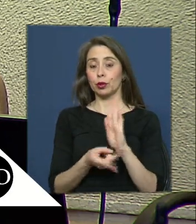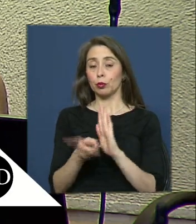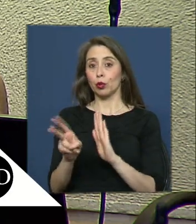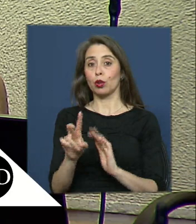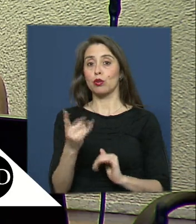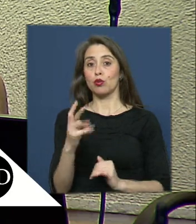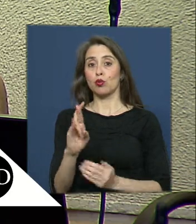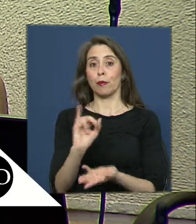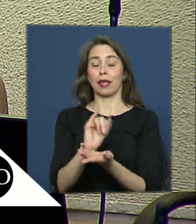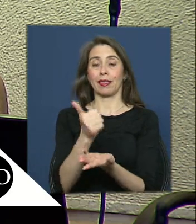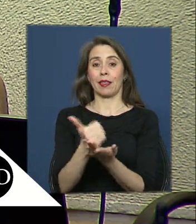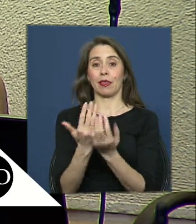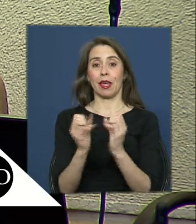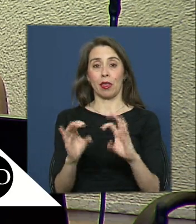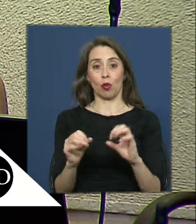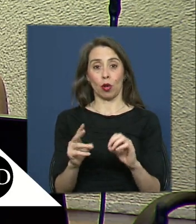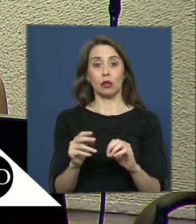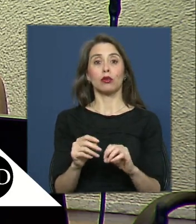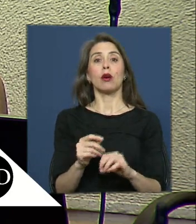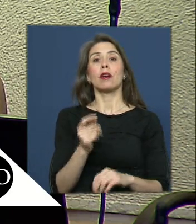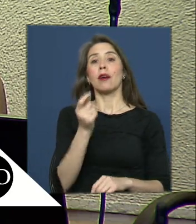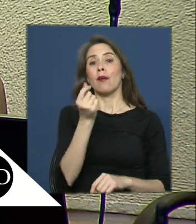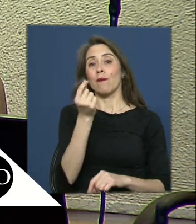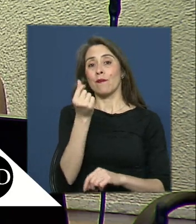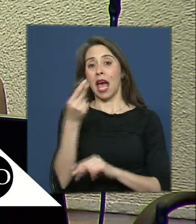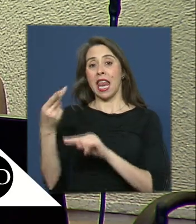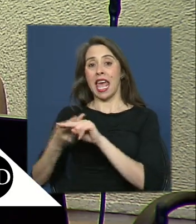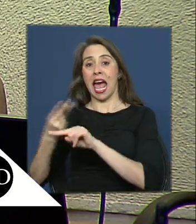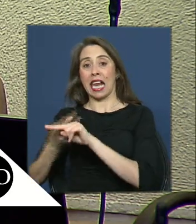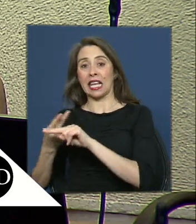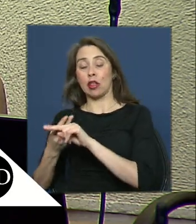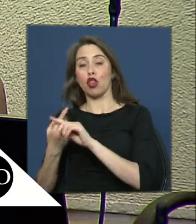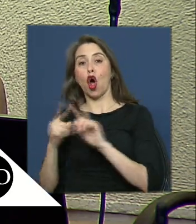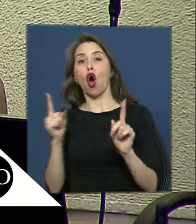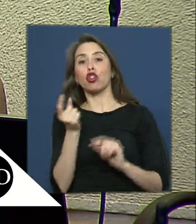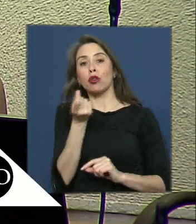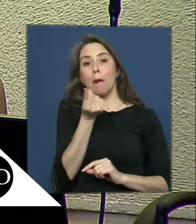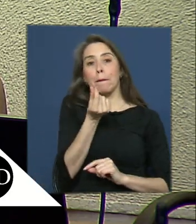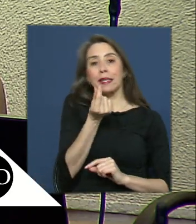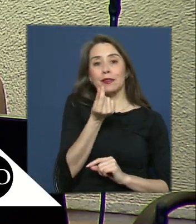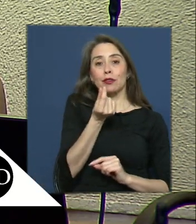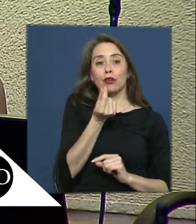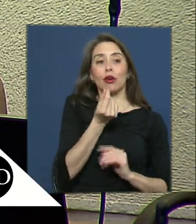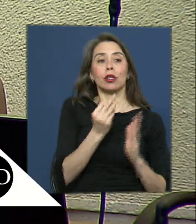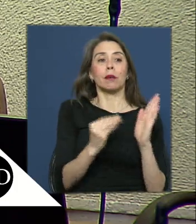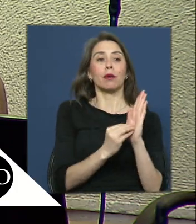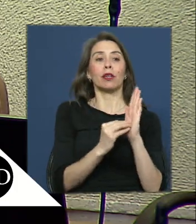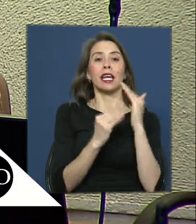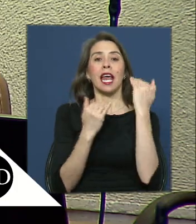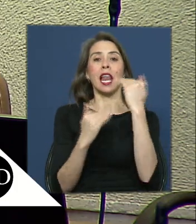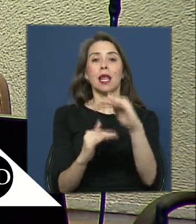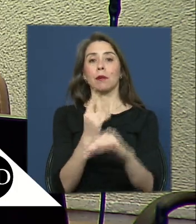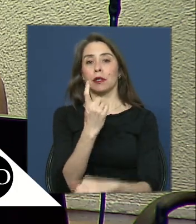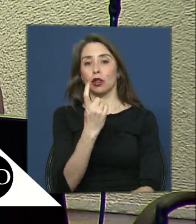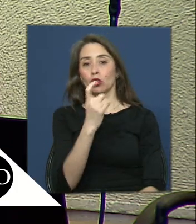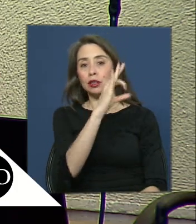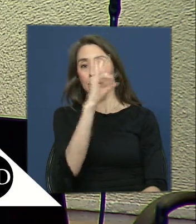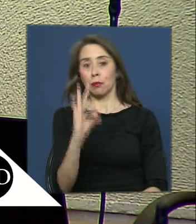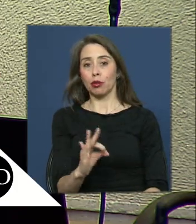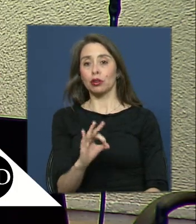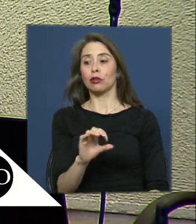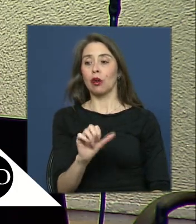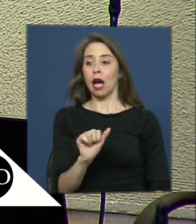Educación autorizar un valor de arriendo diferente al que resulta de aplicar el límite del 11% del avalúo